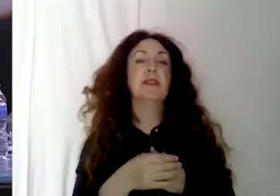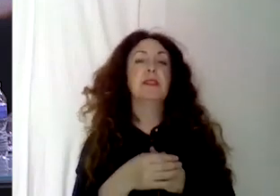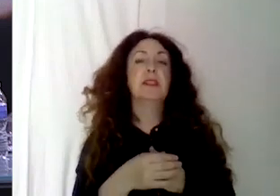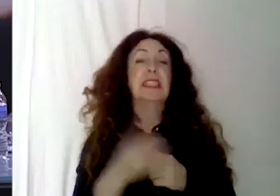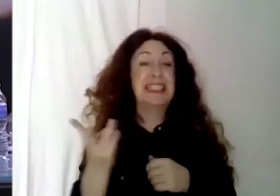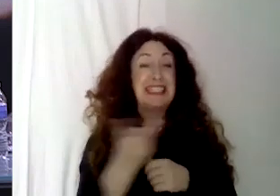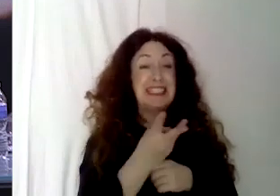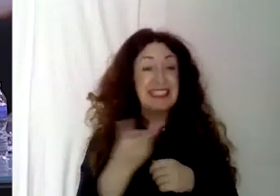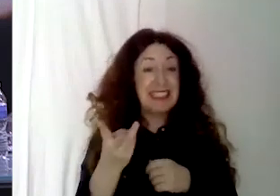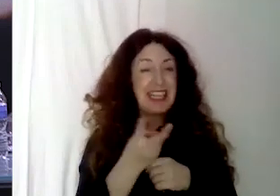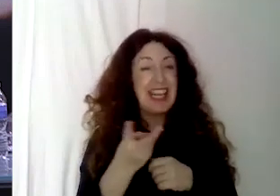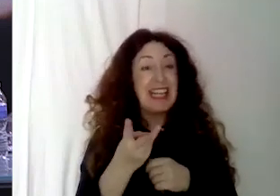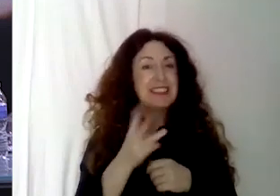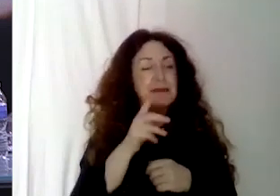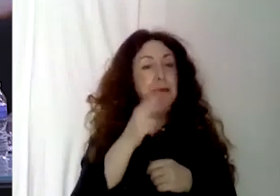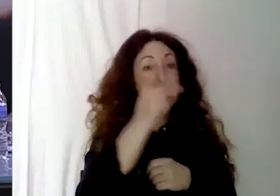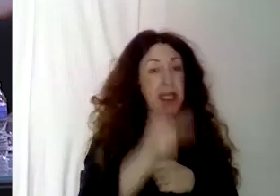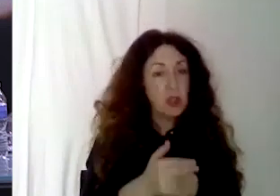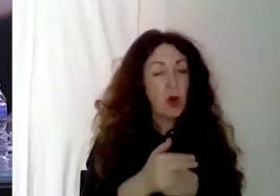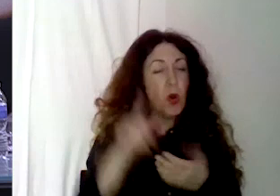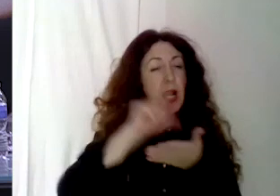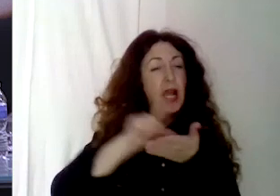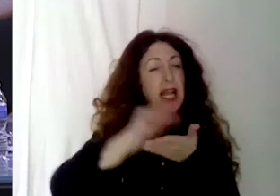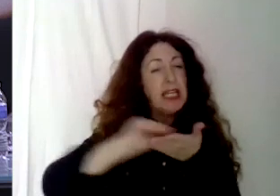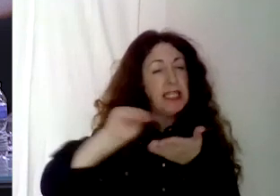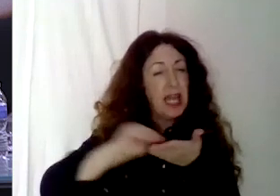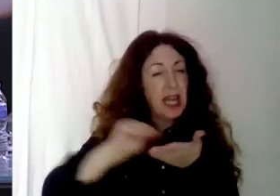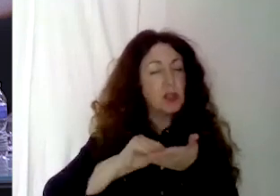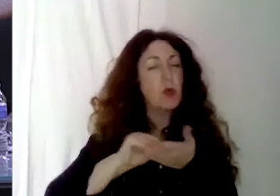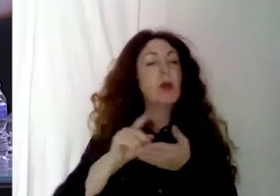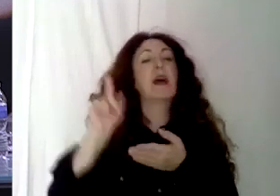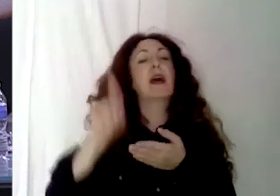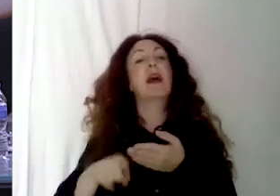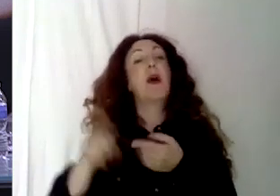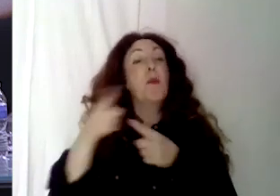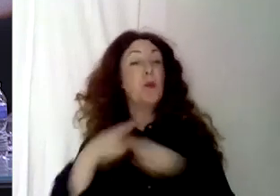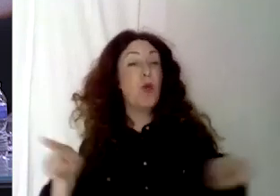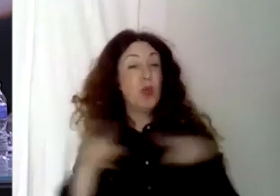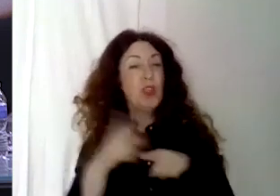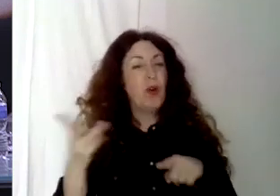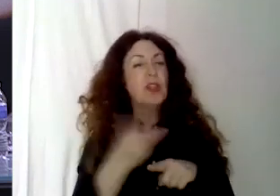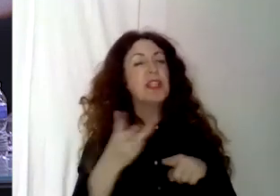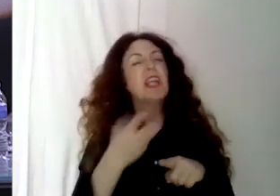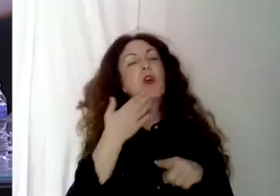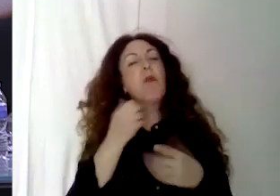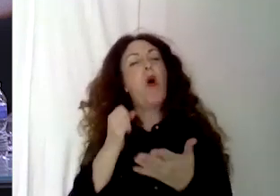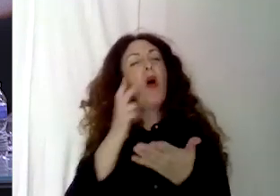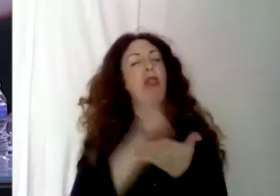que desafían al futuro. ¿Y qué desafían del futuro? ¿Qué tiene el futuro que no tiene el pasado? Y desde luego no el